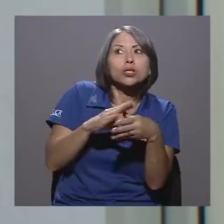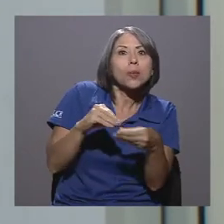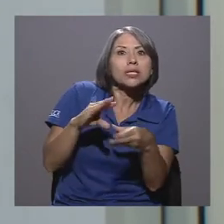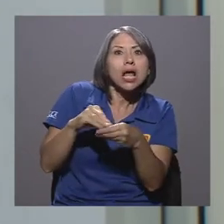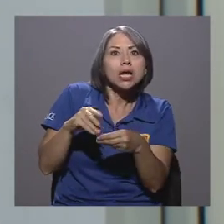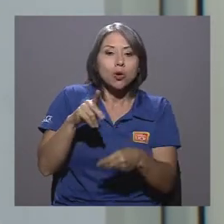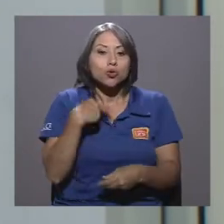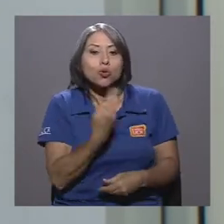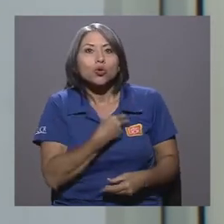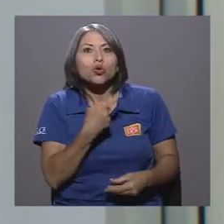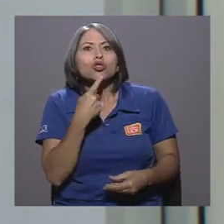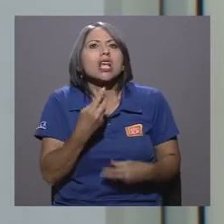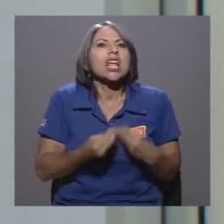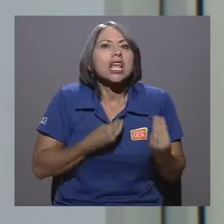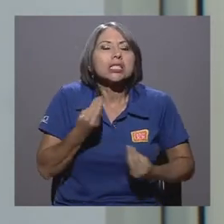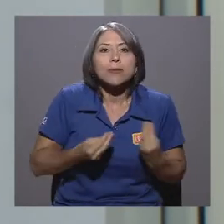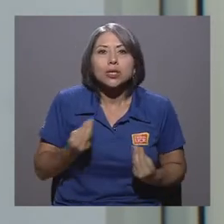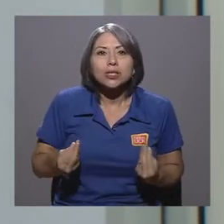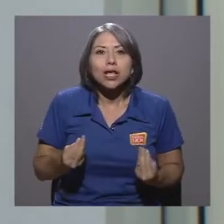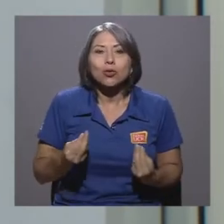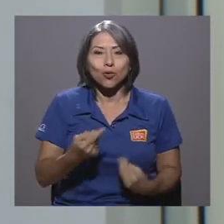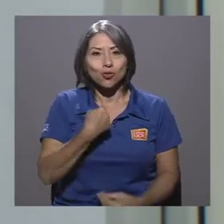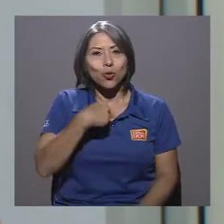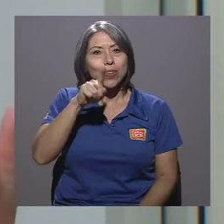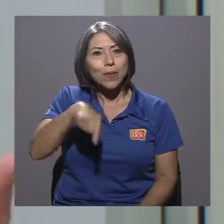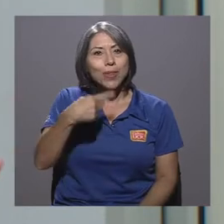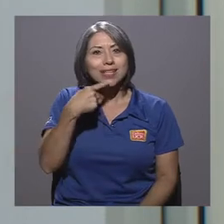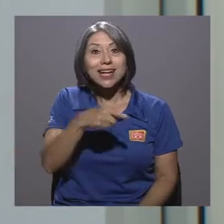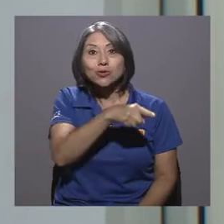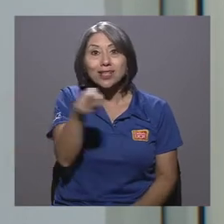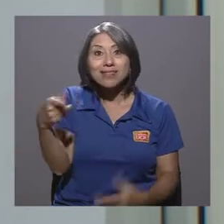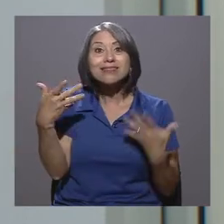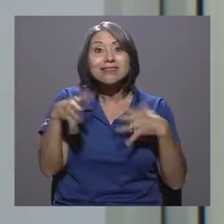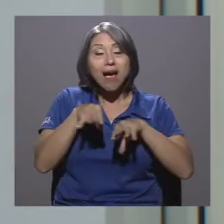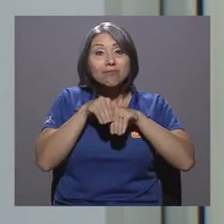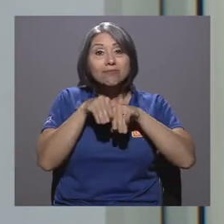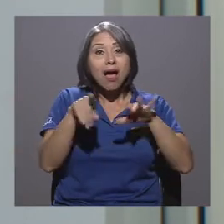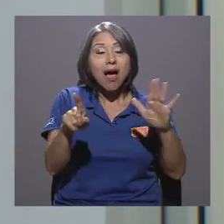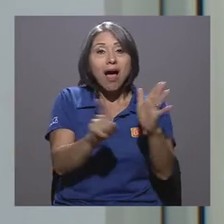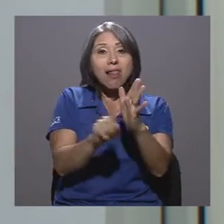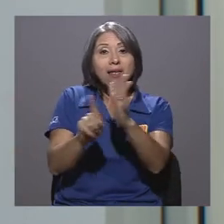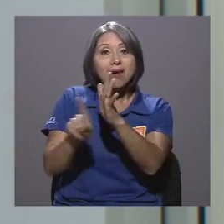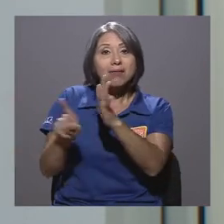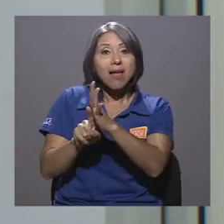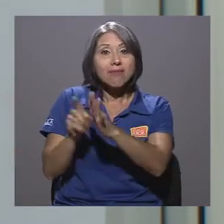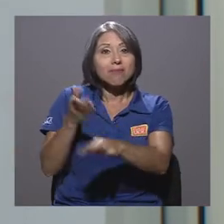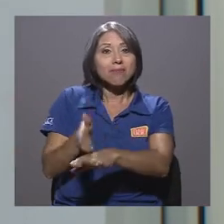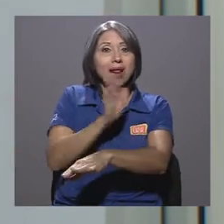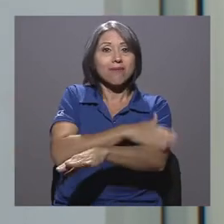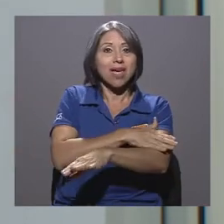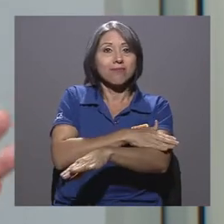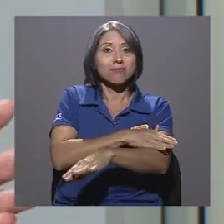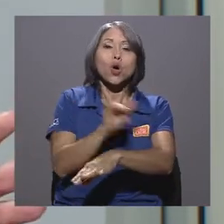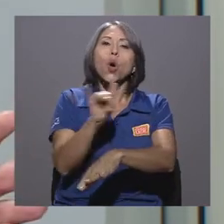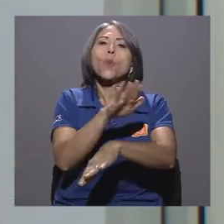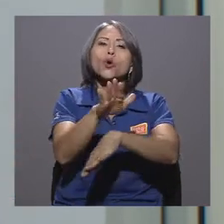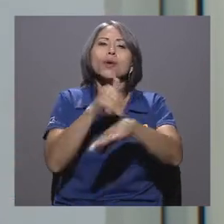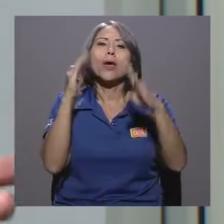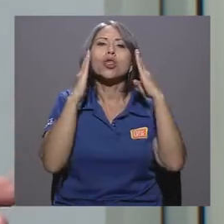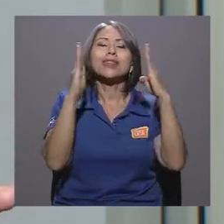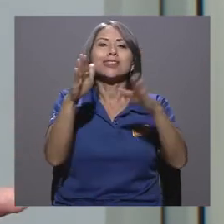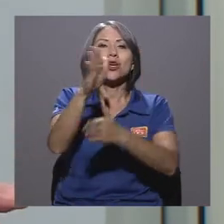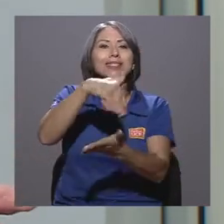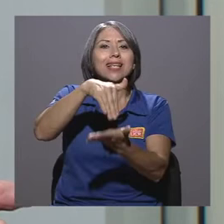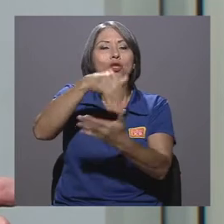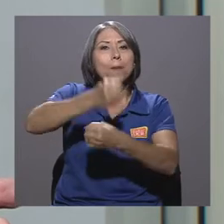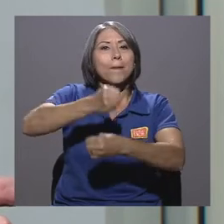estamos haciendo. Yo debo decirle que nosotros emitimos una alerta incluso previa o de llamado de atención al